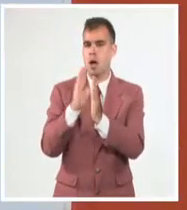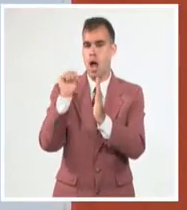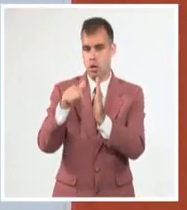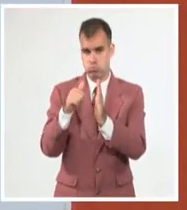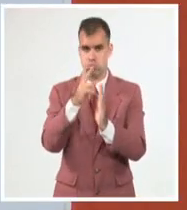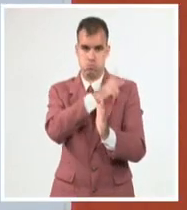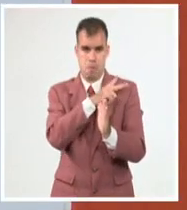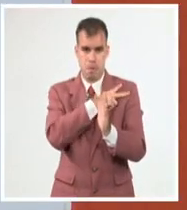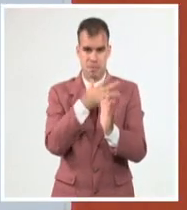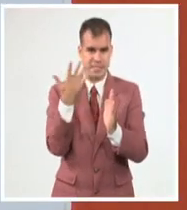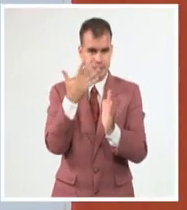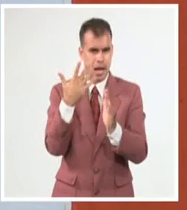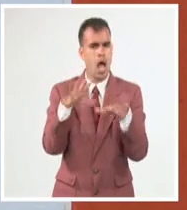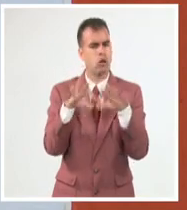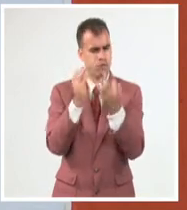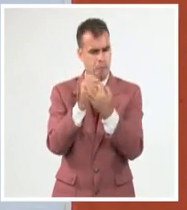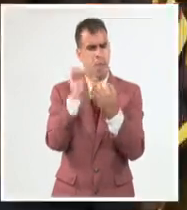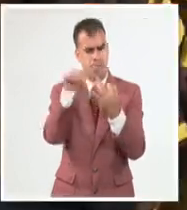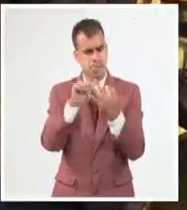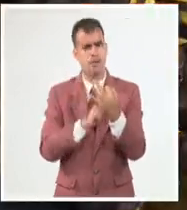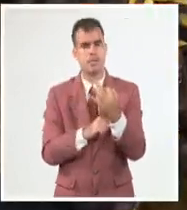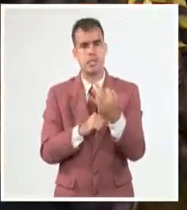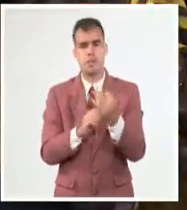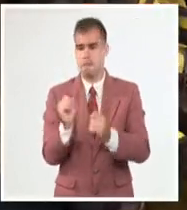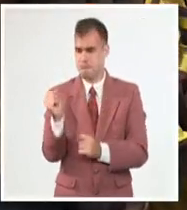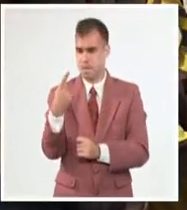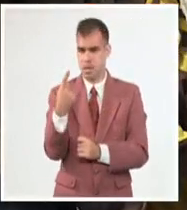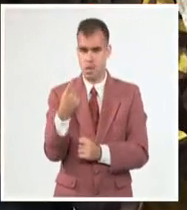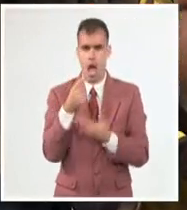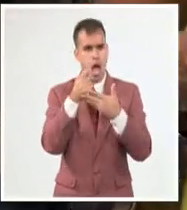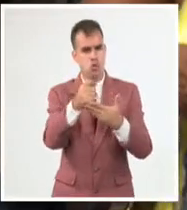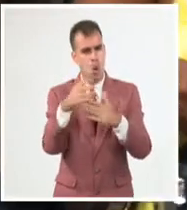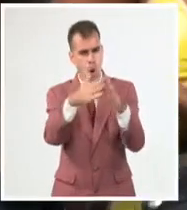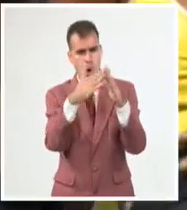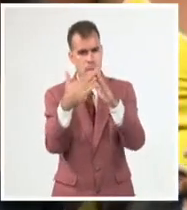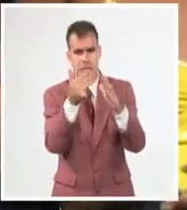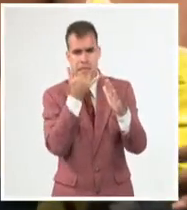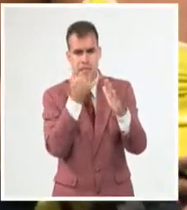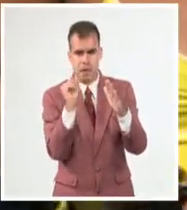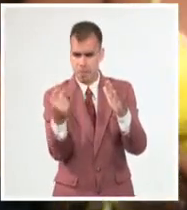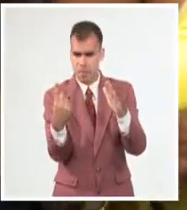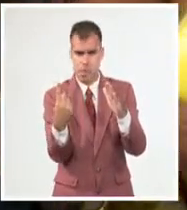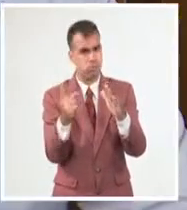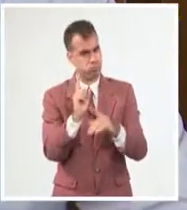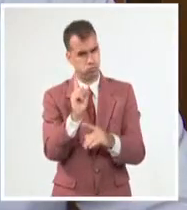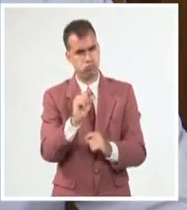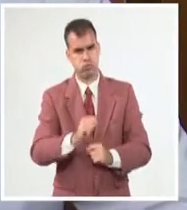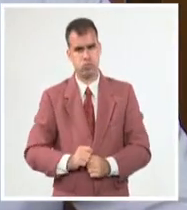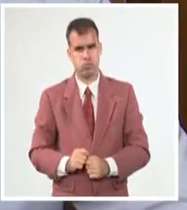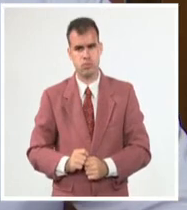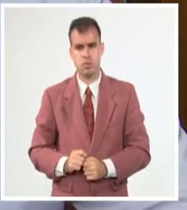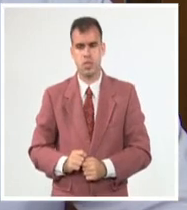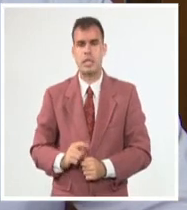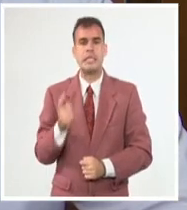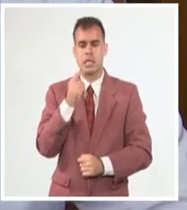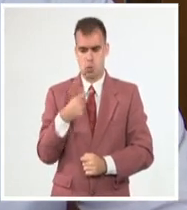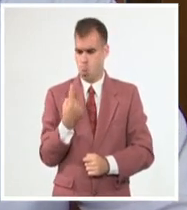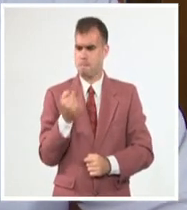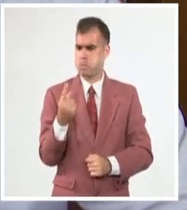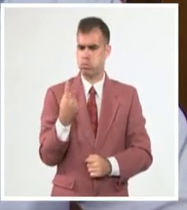por una familia de fe, no es el único que impacta comunidades más afectadas por la crisis y la pandemia. Hay muchas